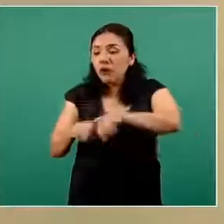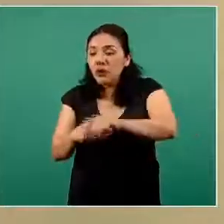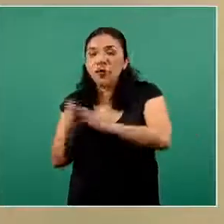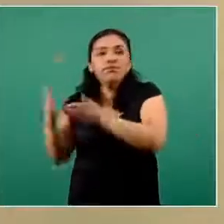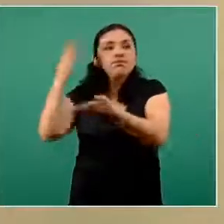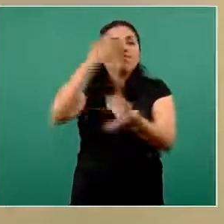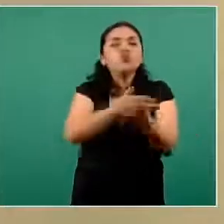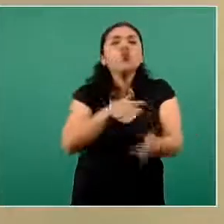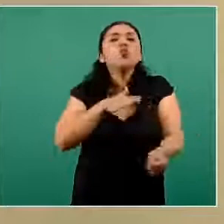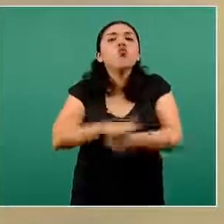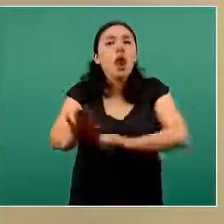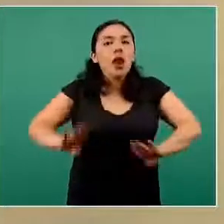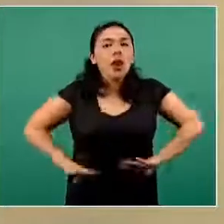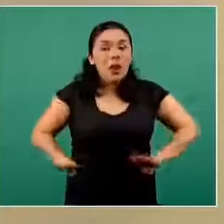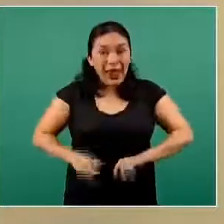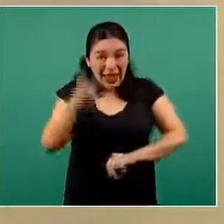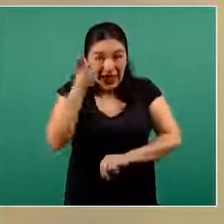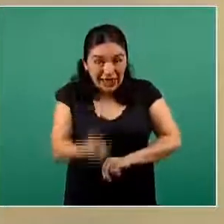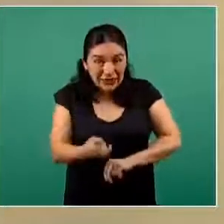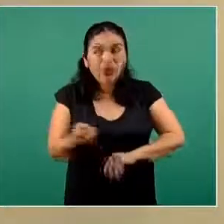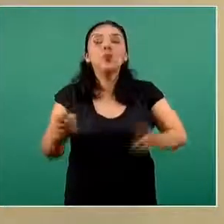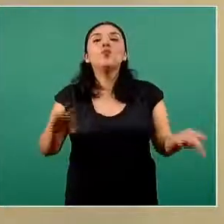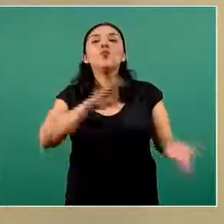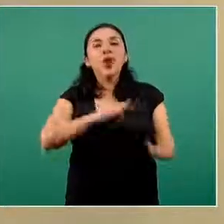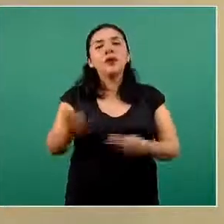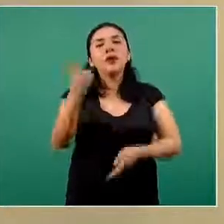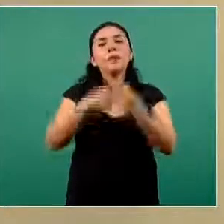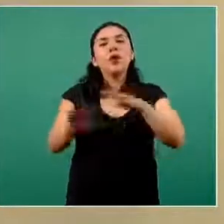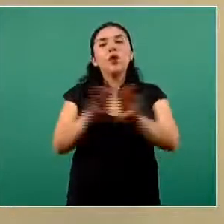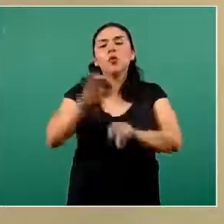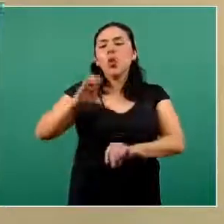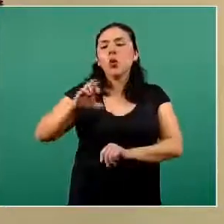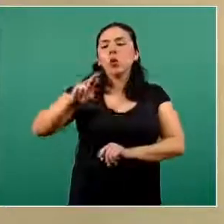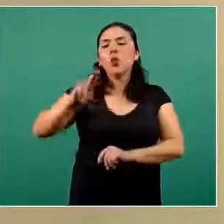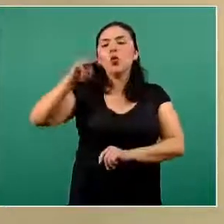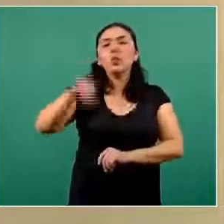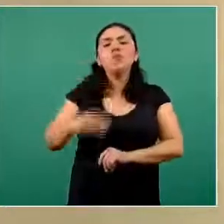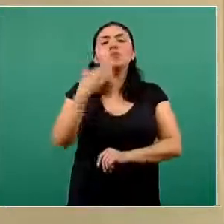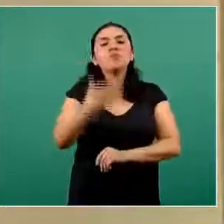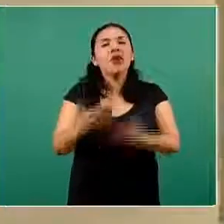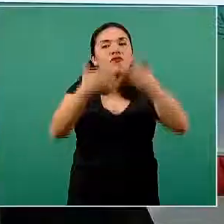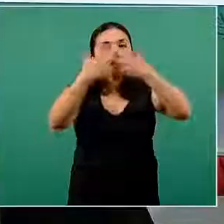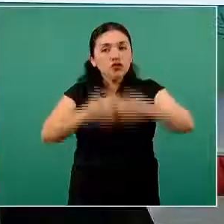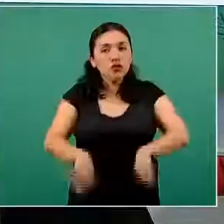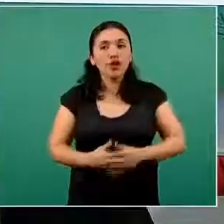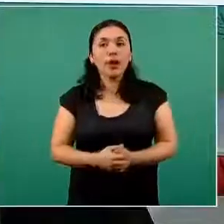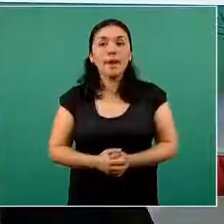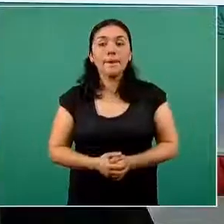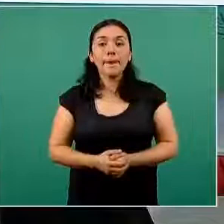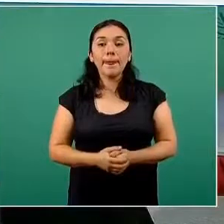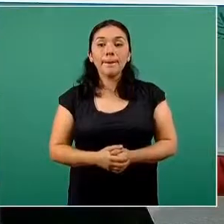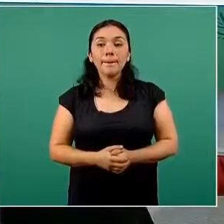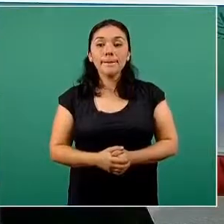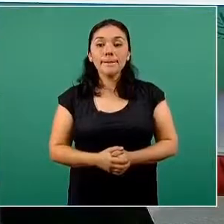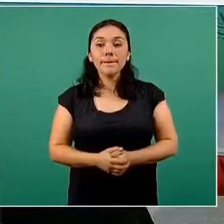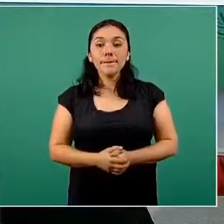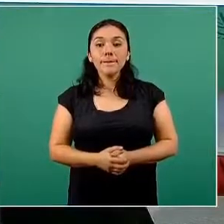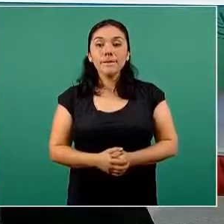diferentes unidades médicas. Entonces esto nos permitió generar un CRUM de una manera funcional. La que sigue, por favor.